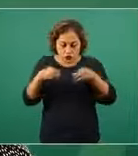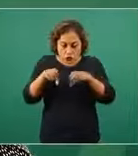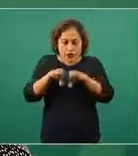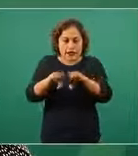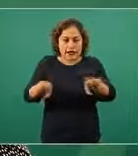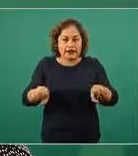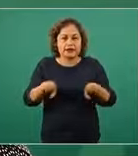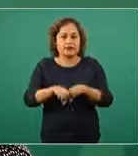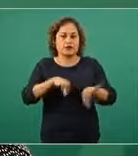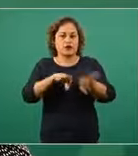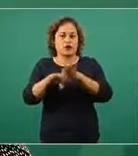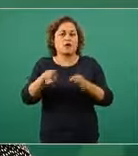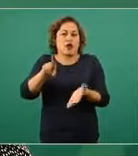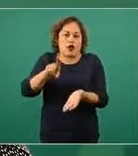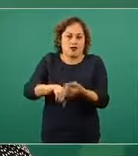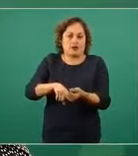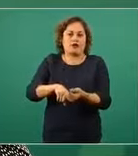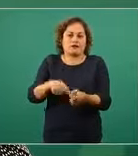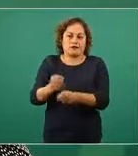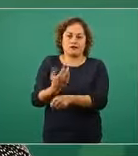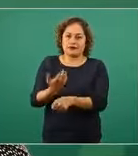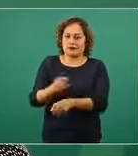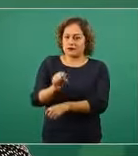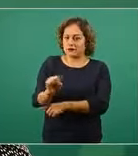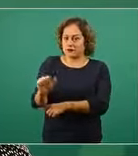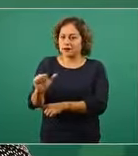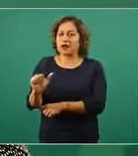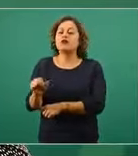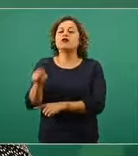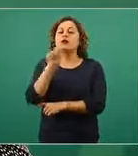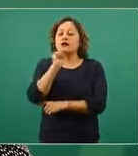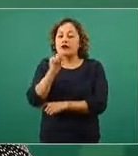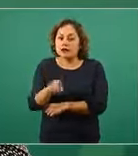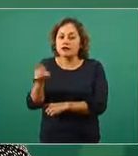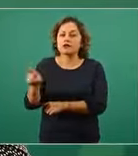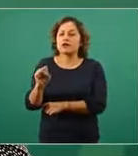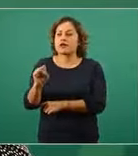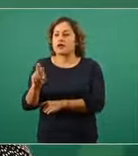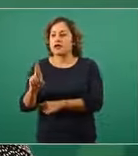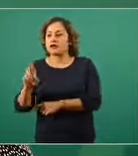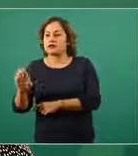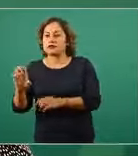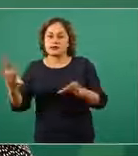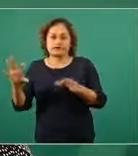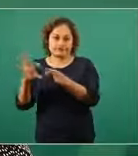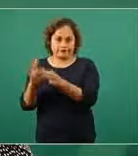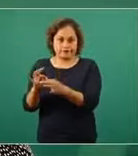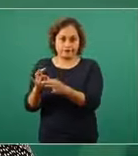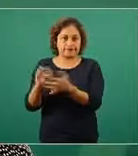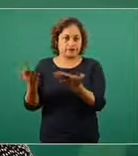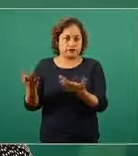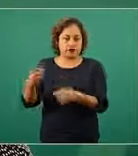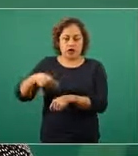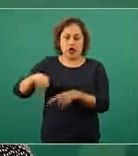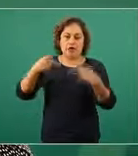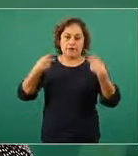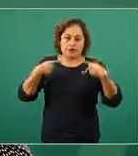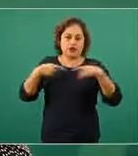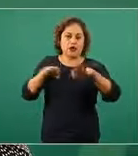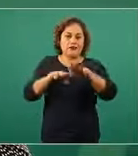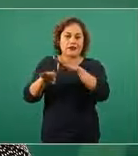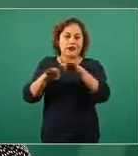de Salud con el componente de la Dirección General de Relaciones Internacionales, obviamente con personal de Cancillería